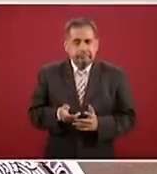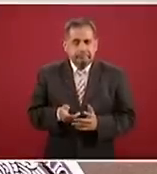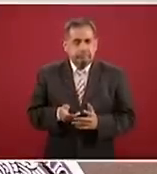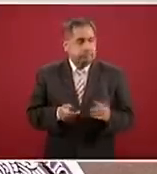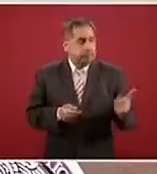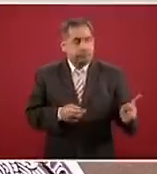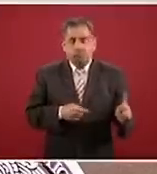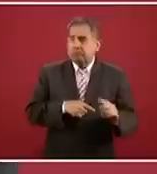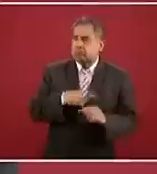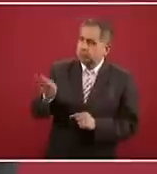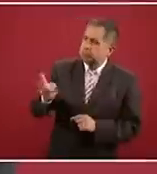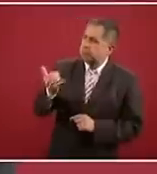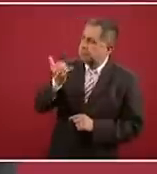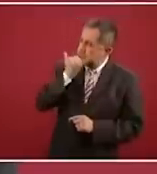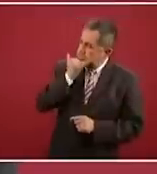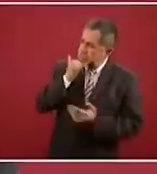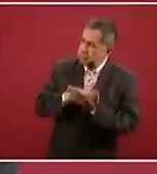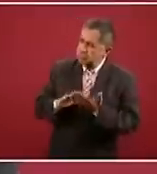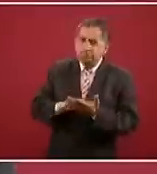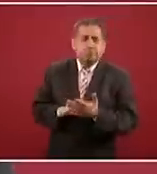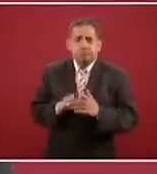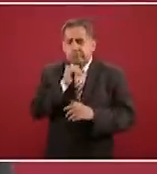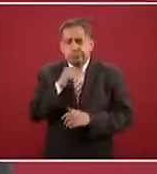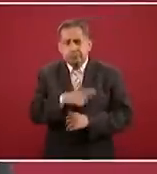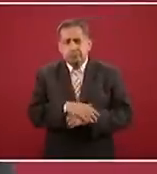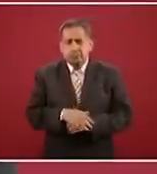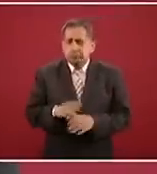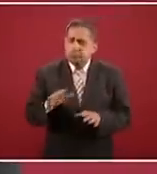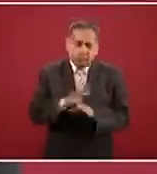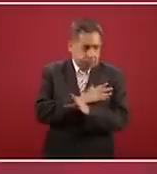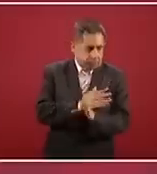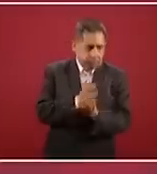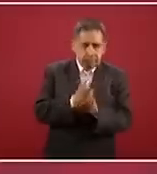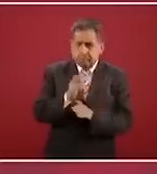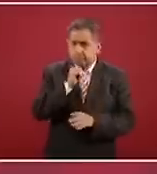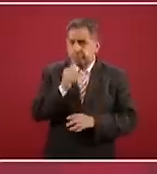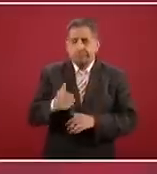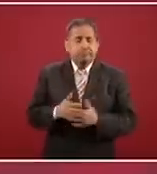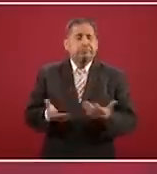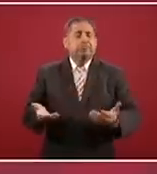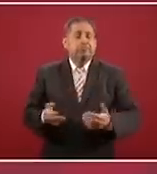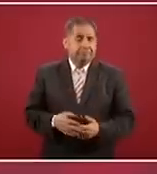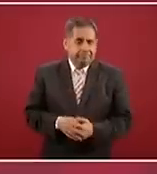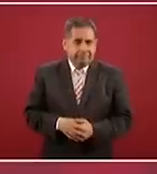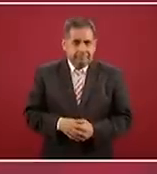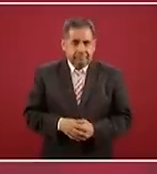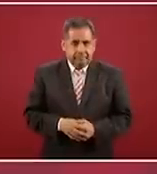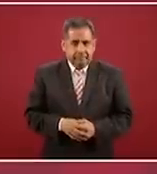ofrecer disculpas o de rectificar.